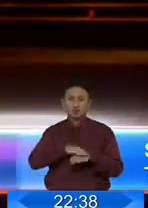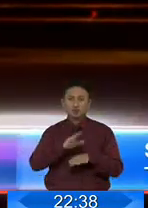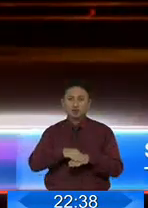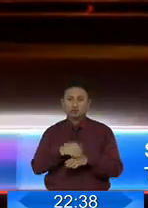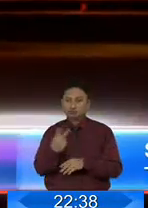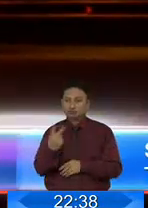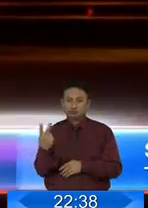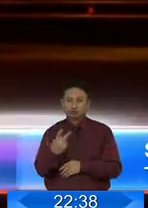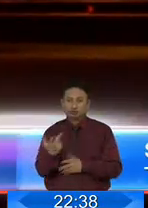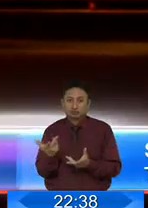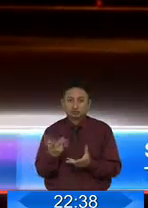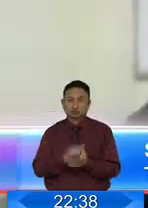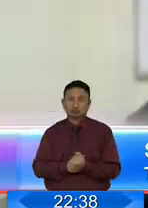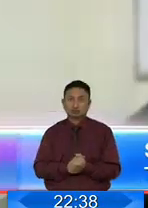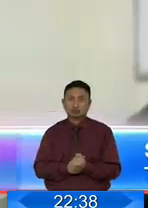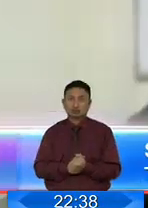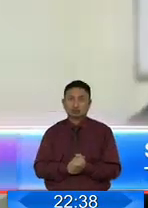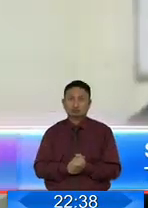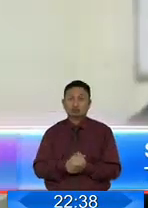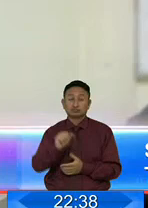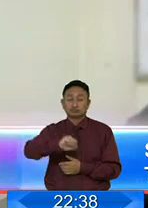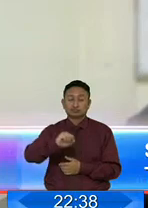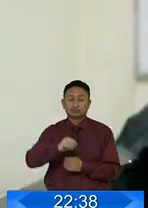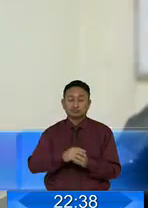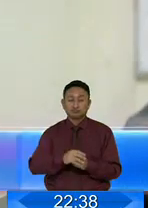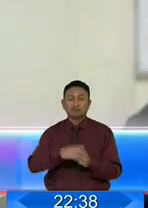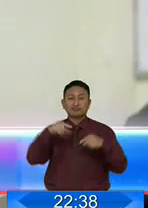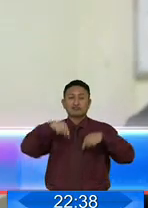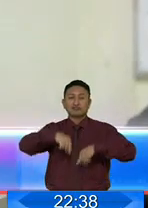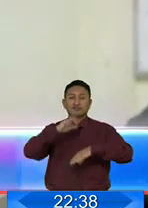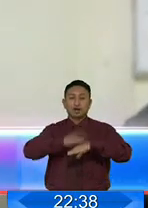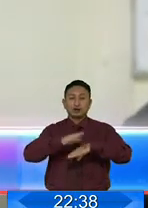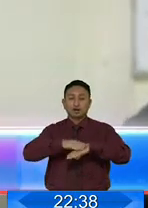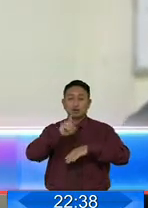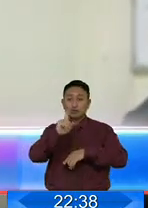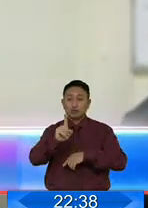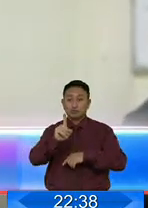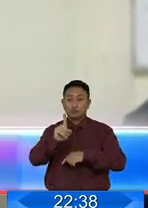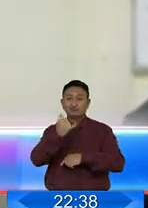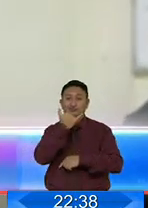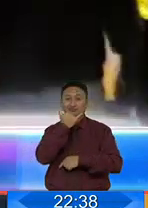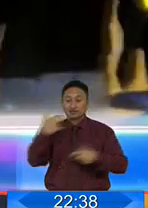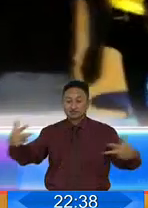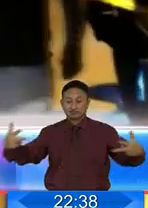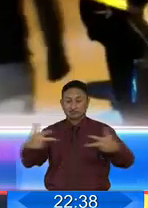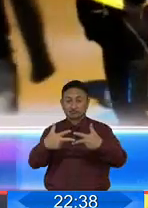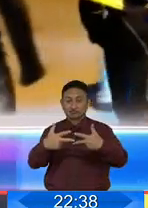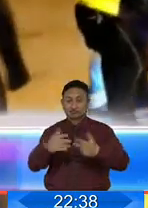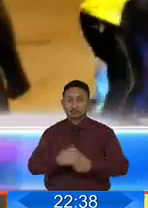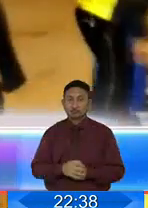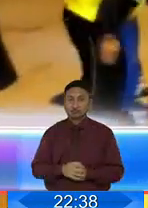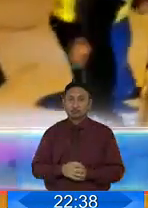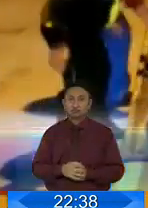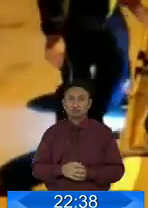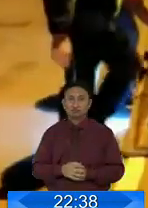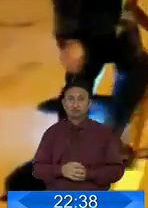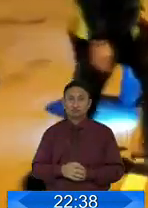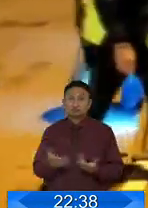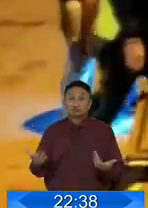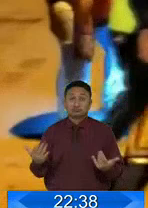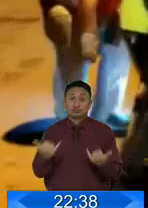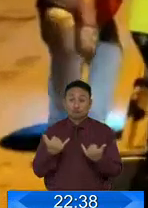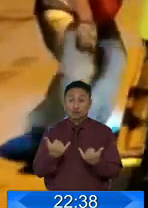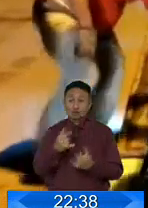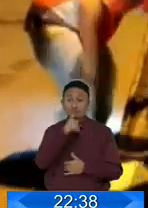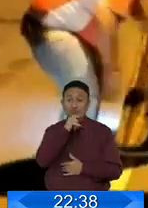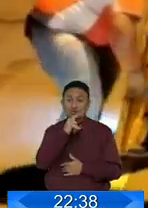en el accidente invadió carril. Sí, porque este accidente se produce porque uno de los dos vehículos invadió este carril contrario. Pero aún no